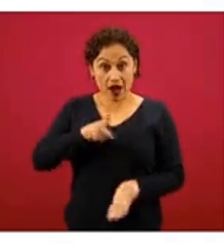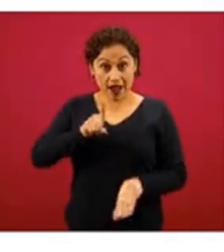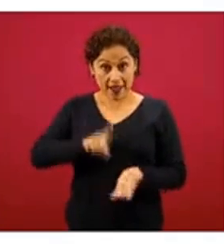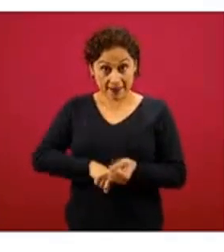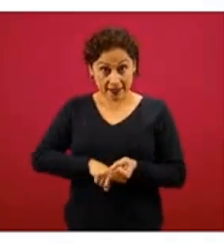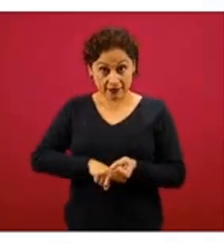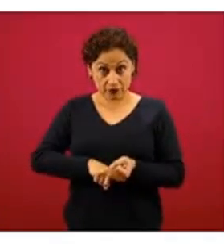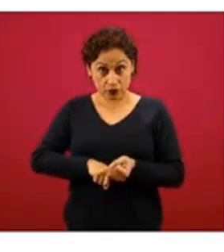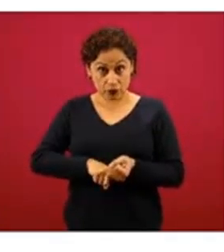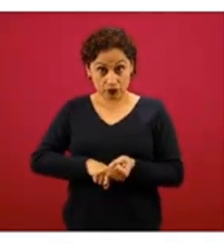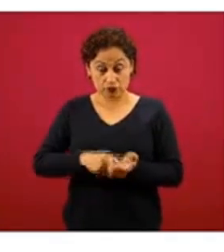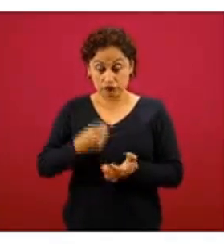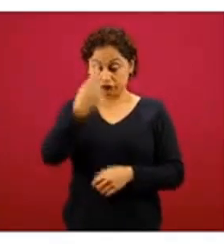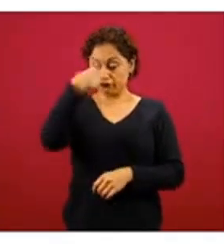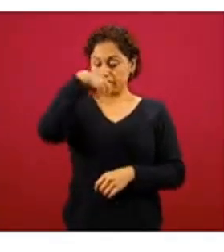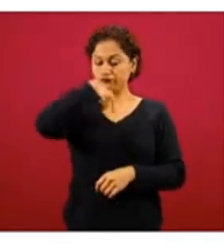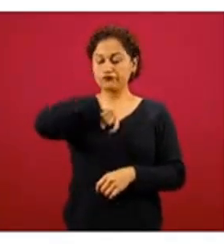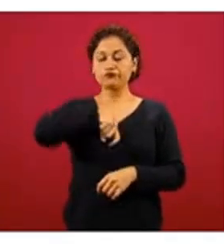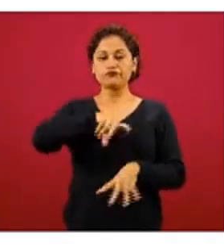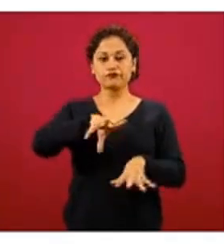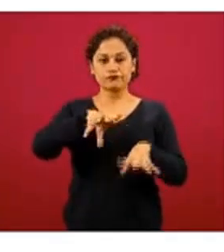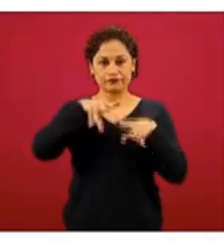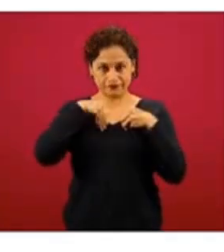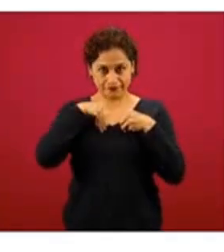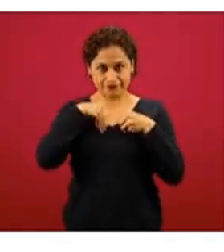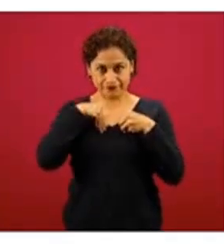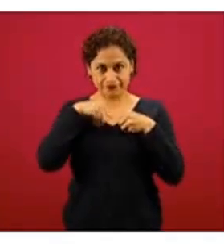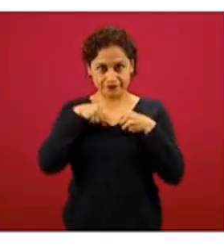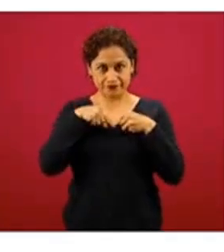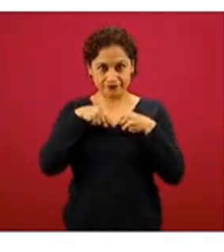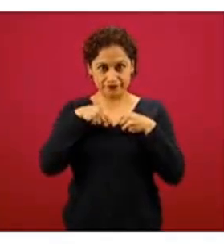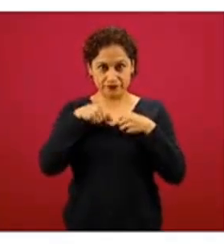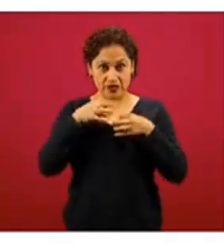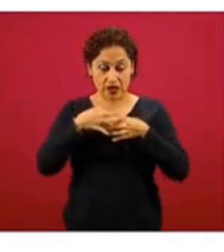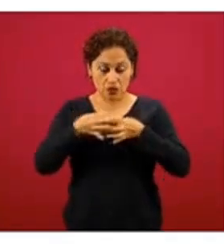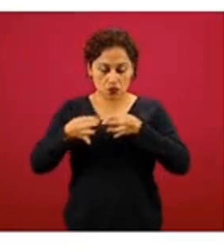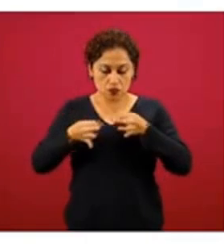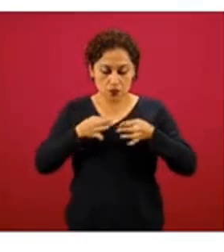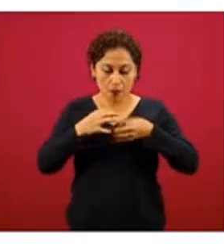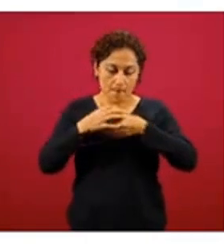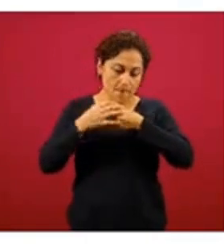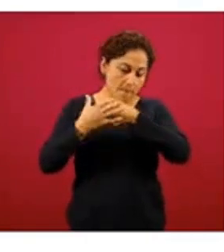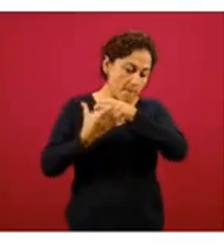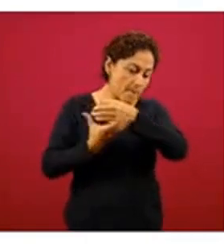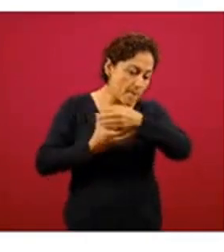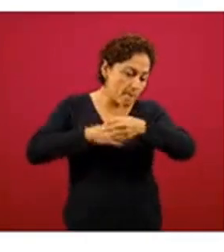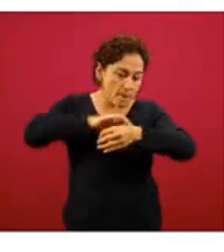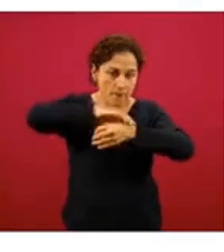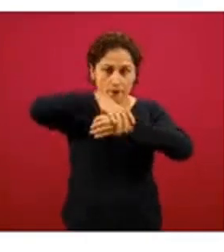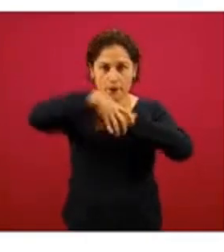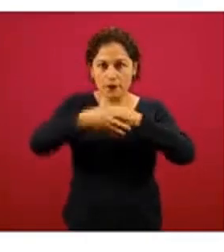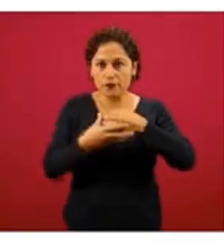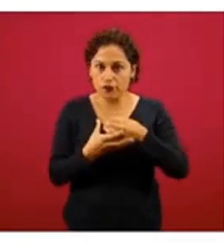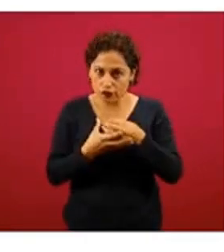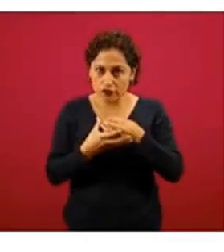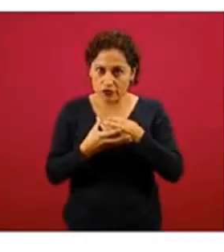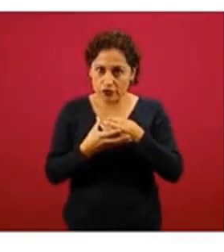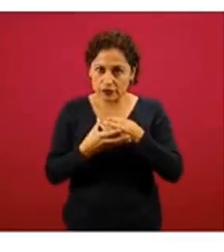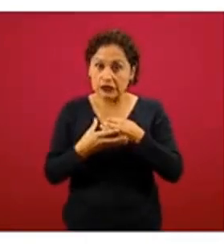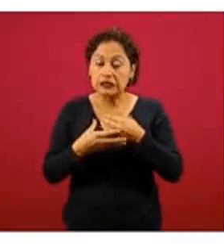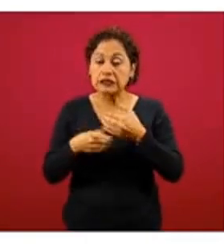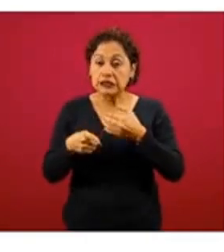no la intervengan otras enzimas, y esta capacidad la tienen estos